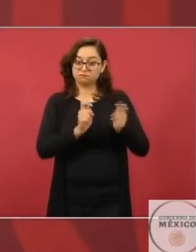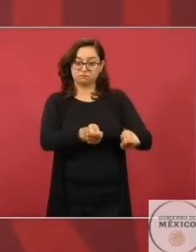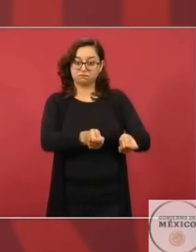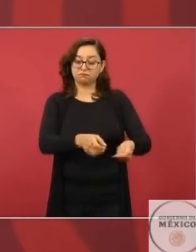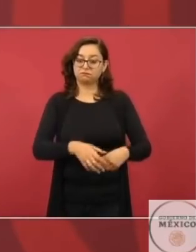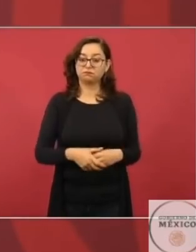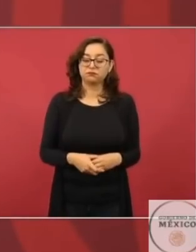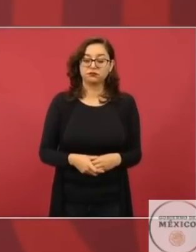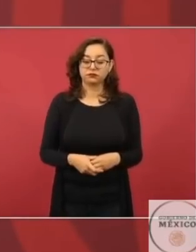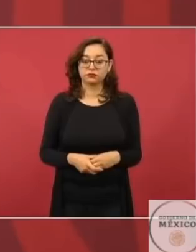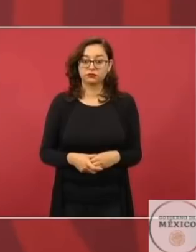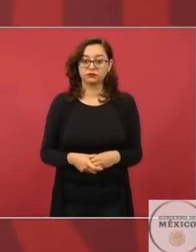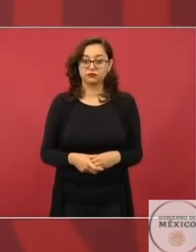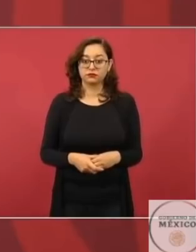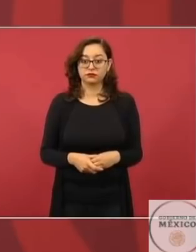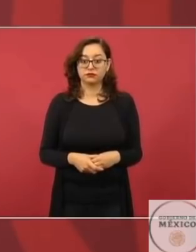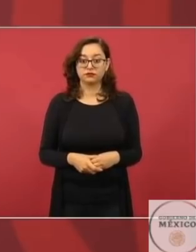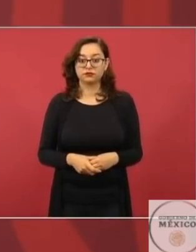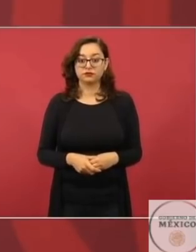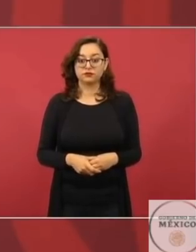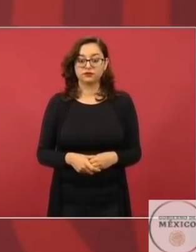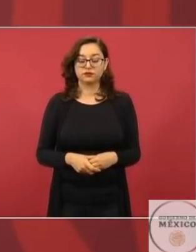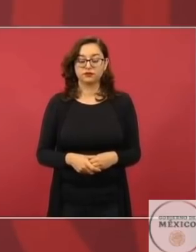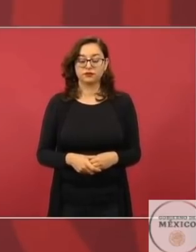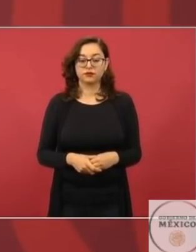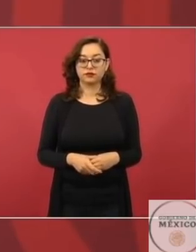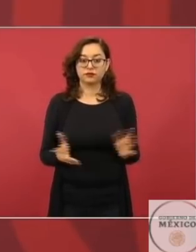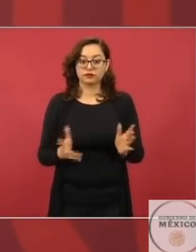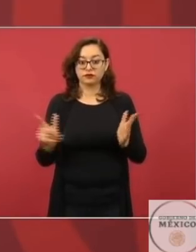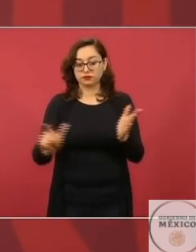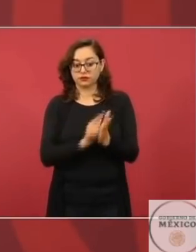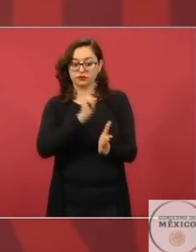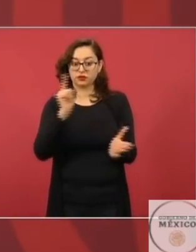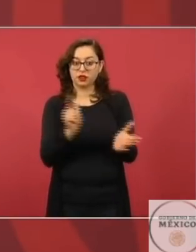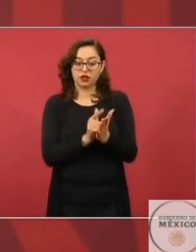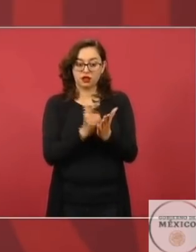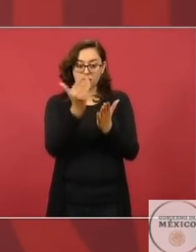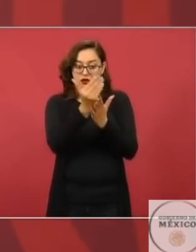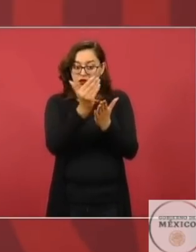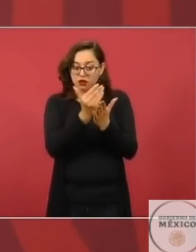porque si se aplica la ley